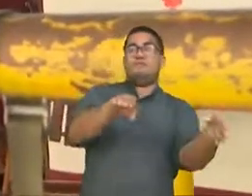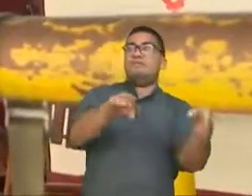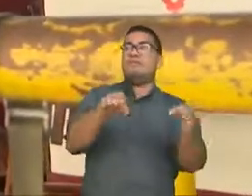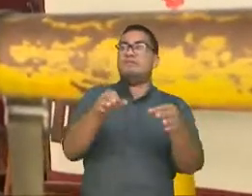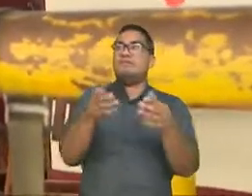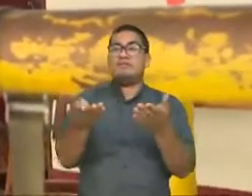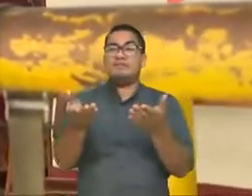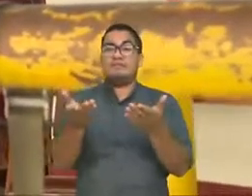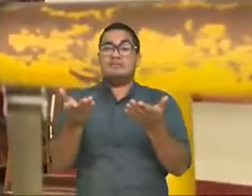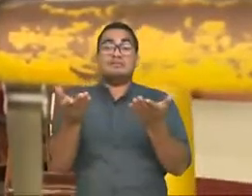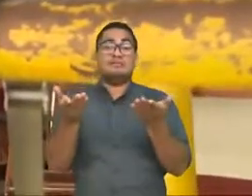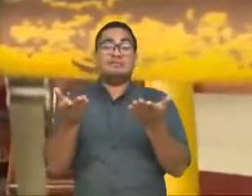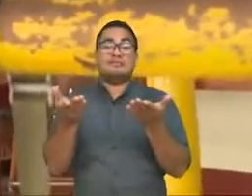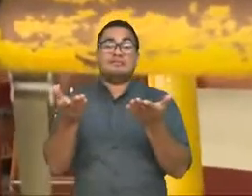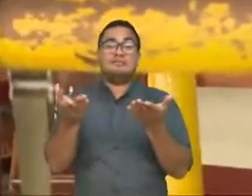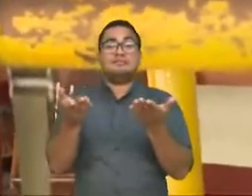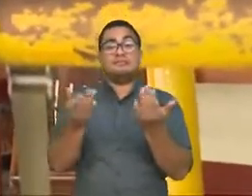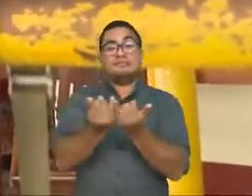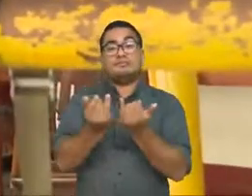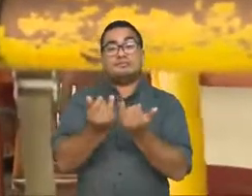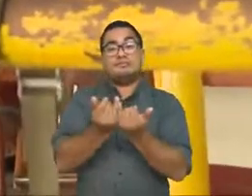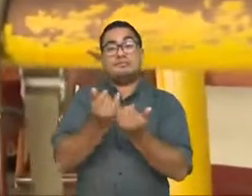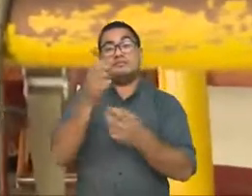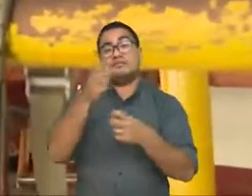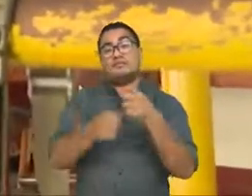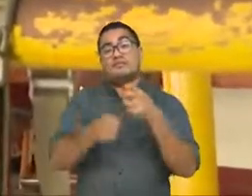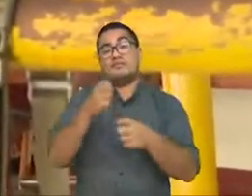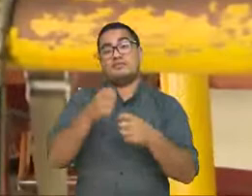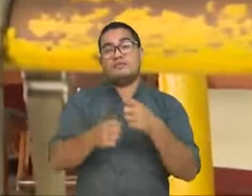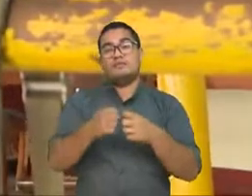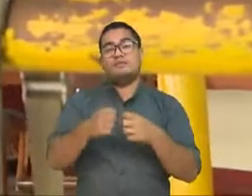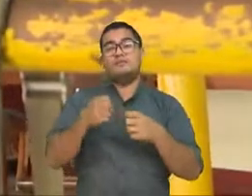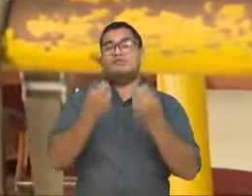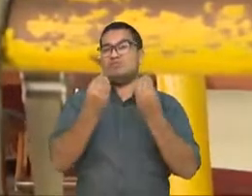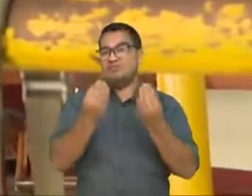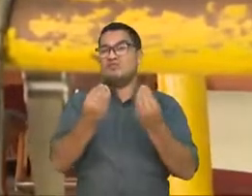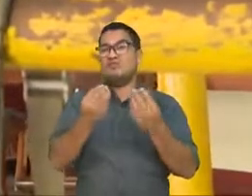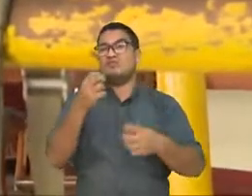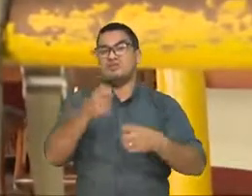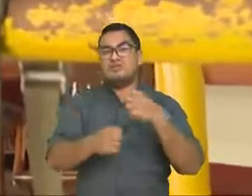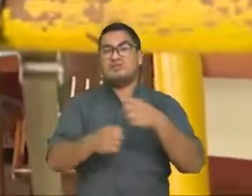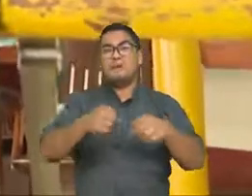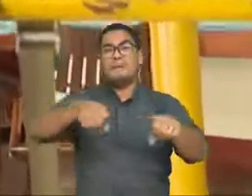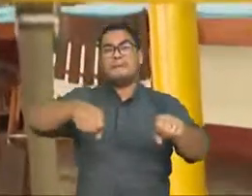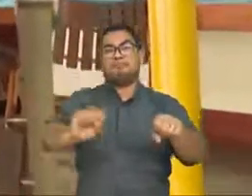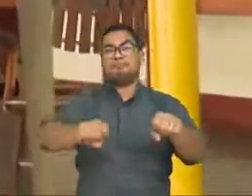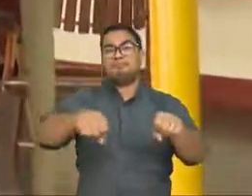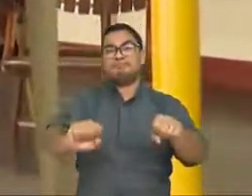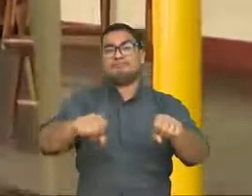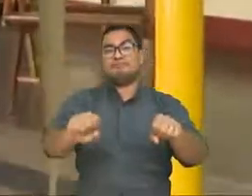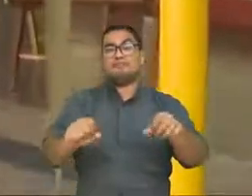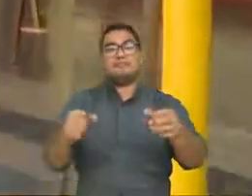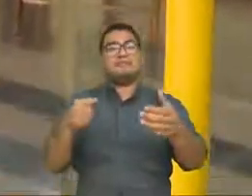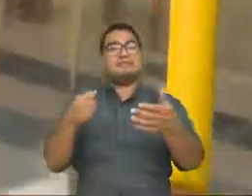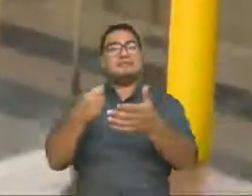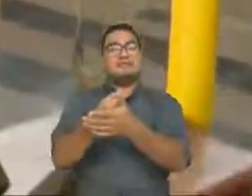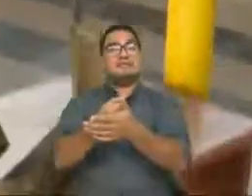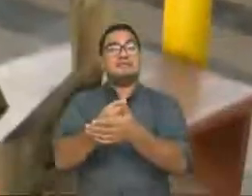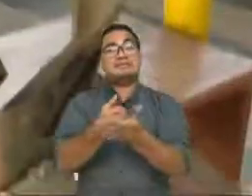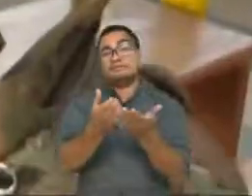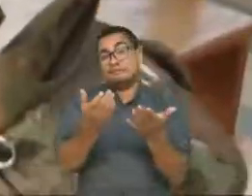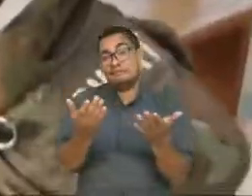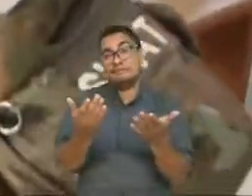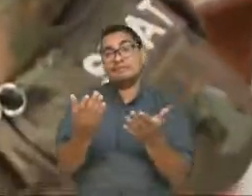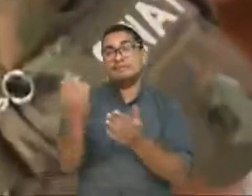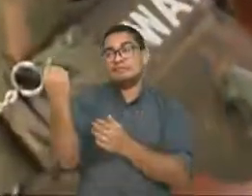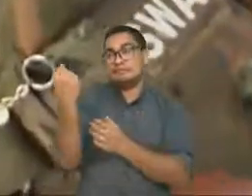Los choques entre vehículos. Más que todo los problemas son de moto. De moto son los que nosotros tenemos. Y esos son los que